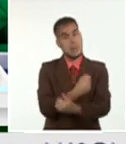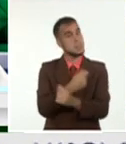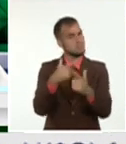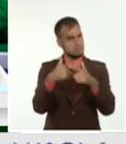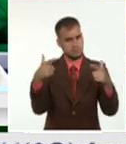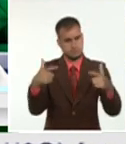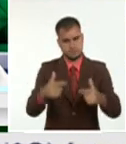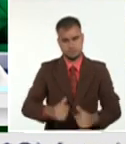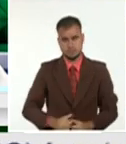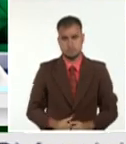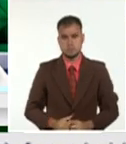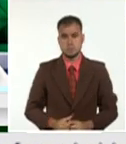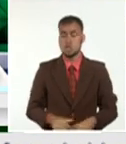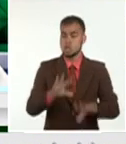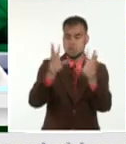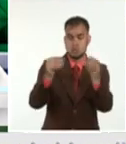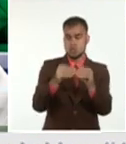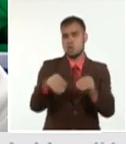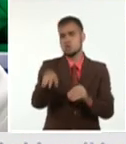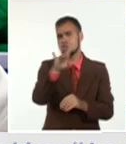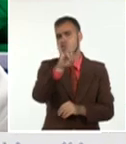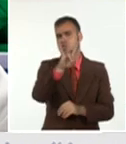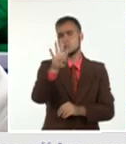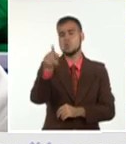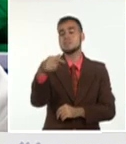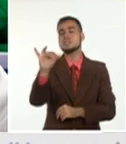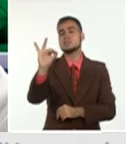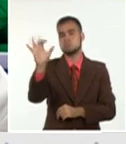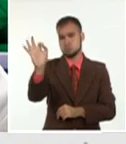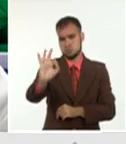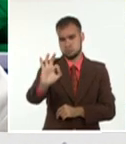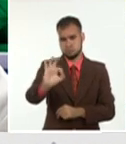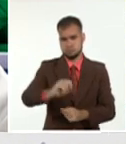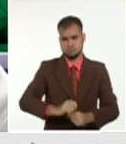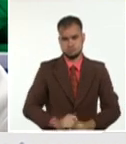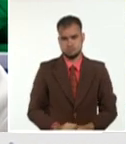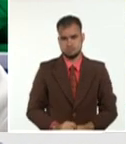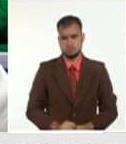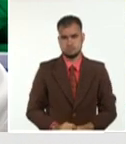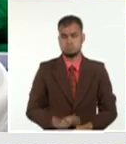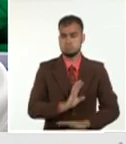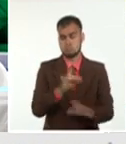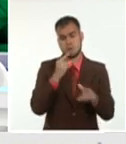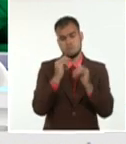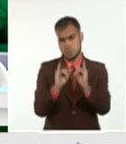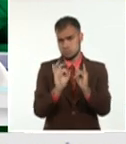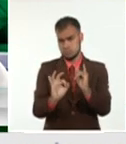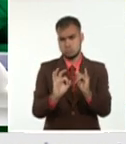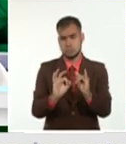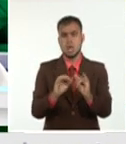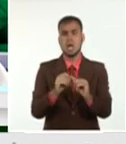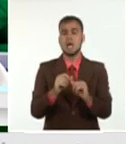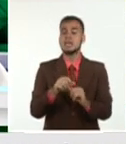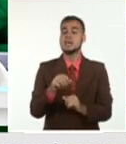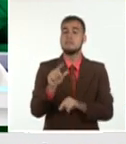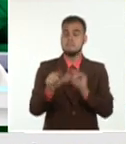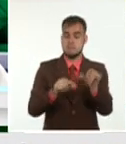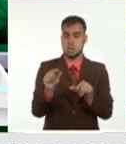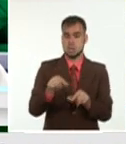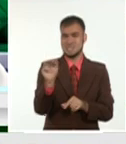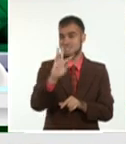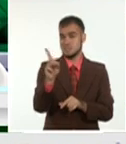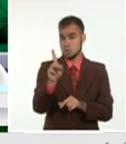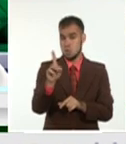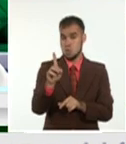es el 94,7%. Como dije inicialmente, 31 de los diagnosticados ayer con fuente de infección en